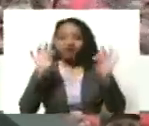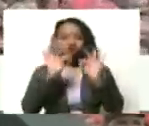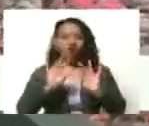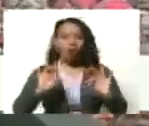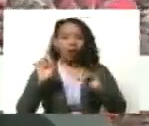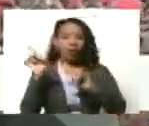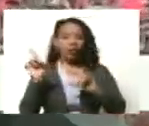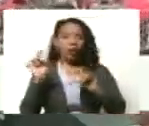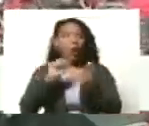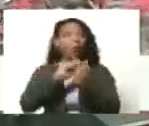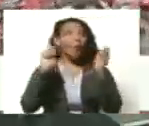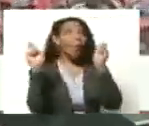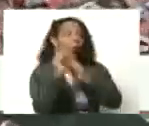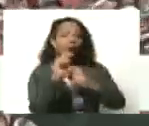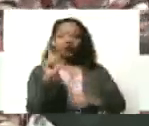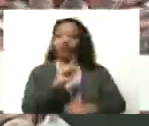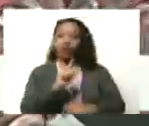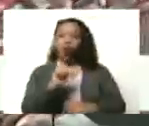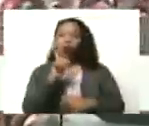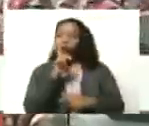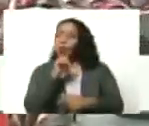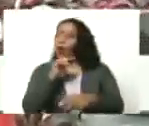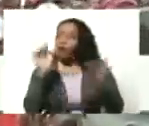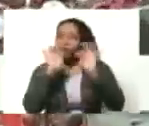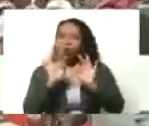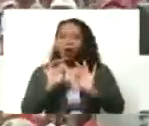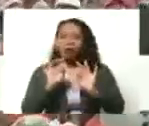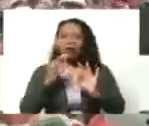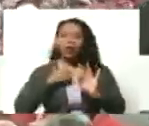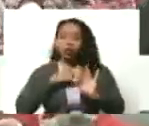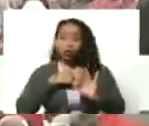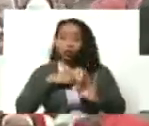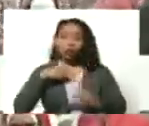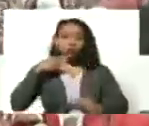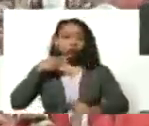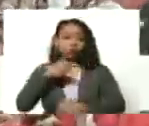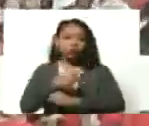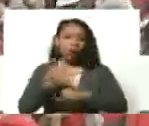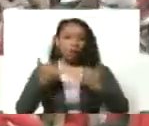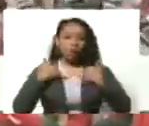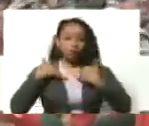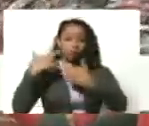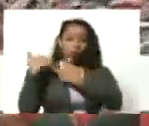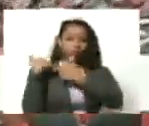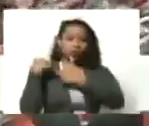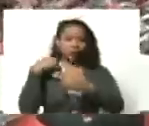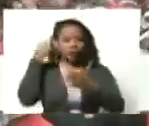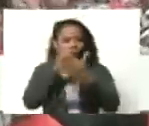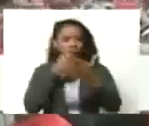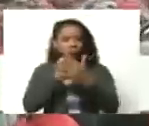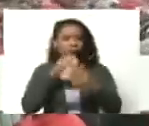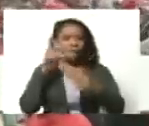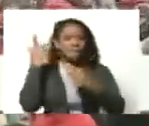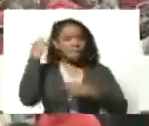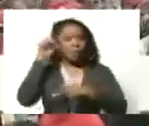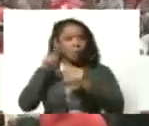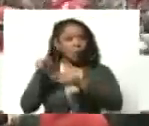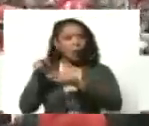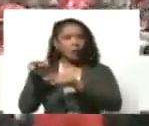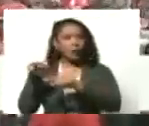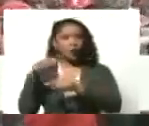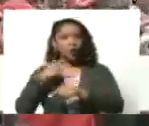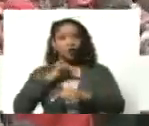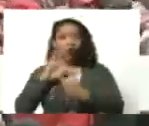eso cambie. No hay manera. Y nosotros estamos obligados a luchar por eso. Si nosotros planteamos